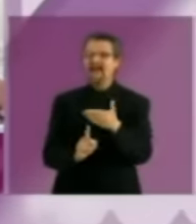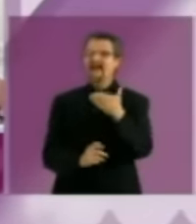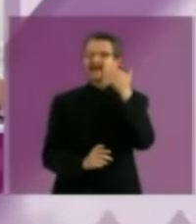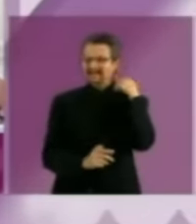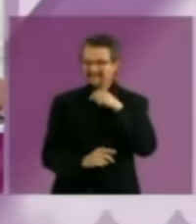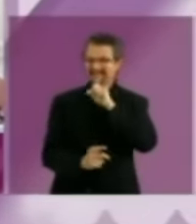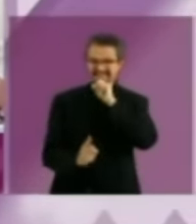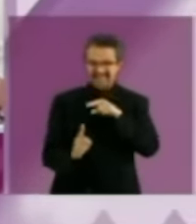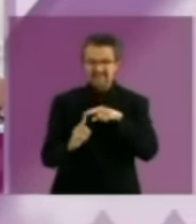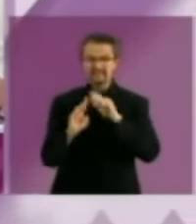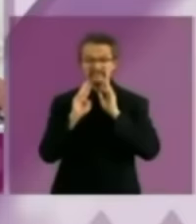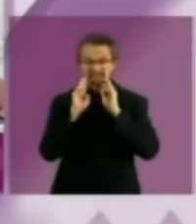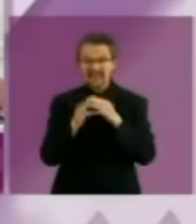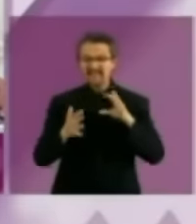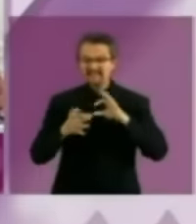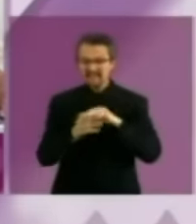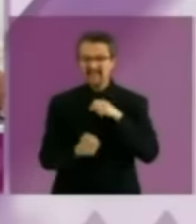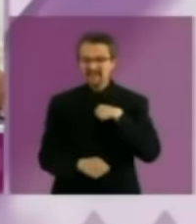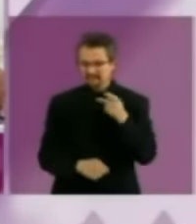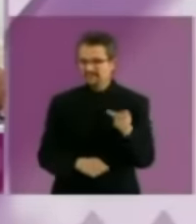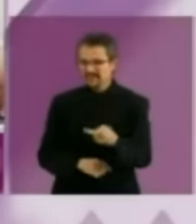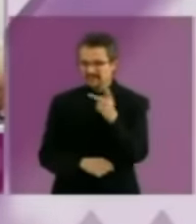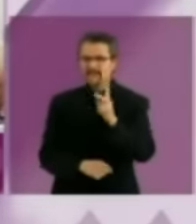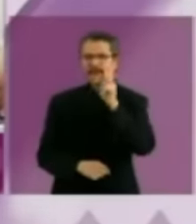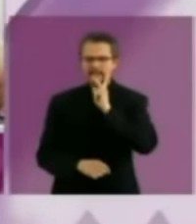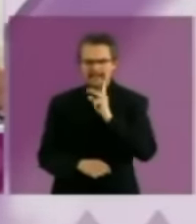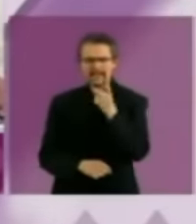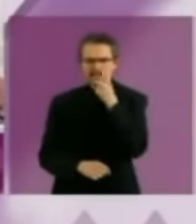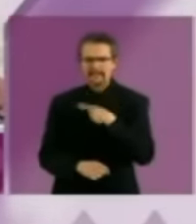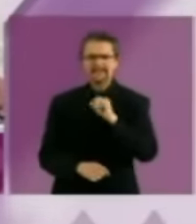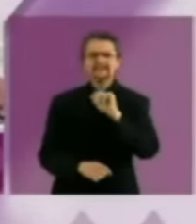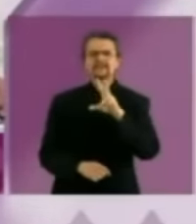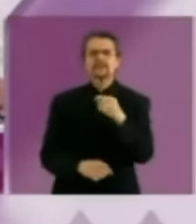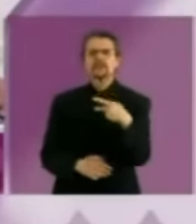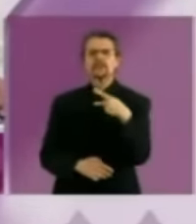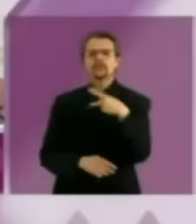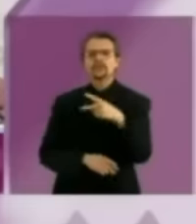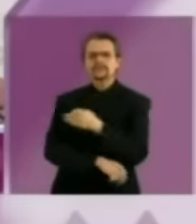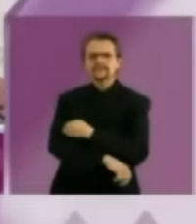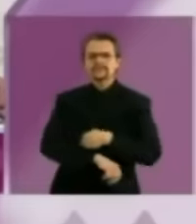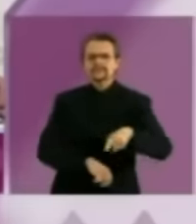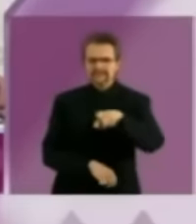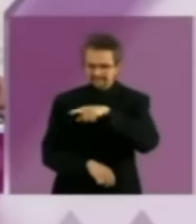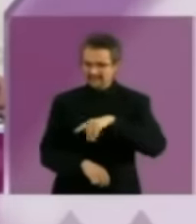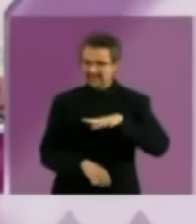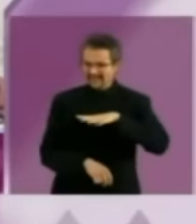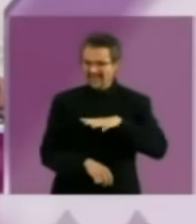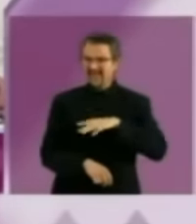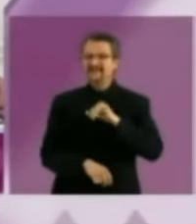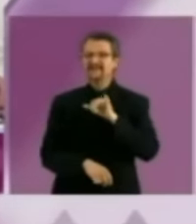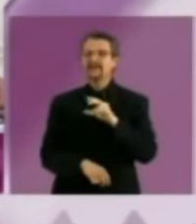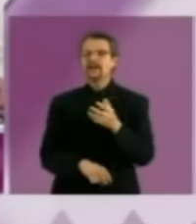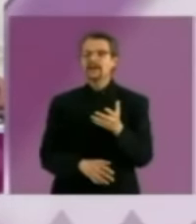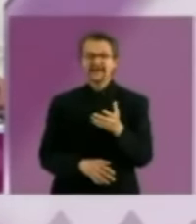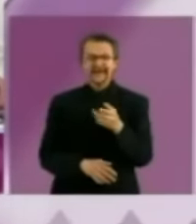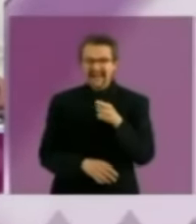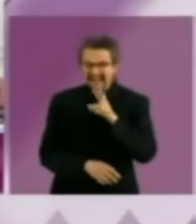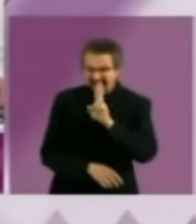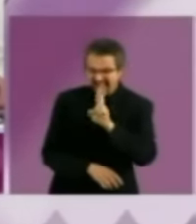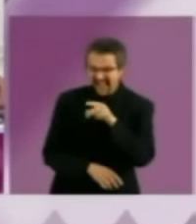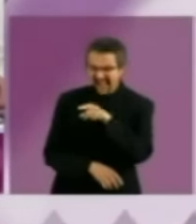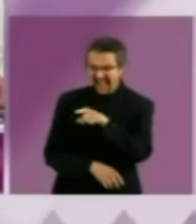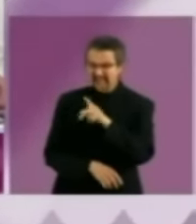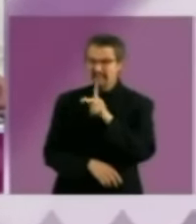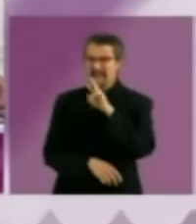lo pudo hacer, como lo dices, pero además se fue a los al a los estereotipos, a los